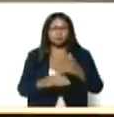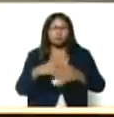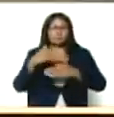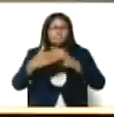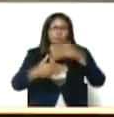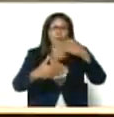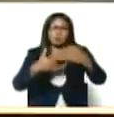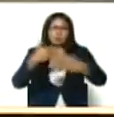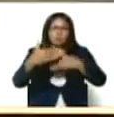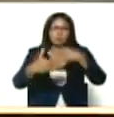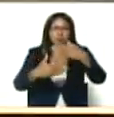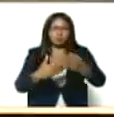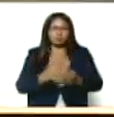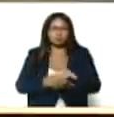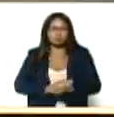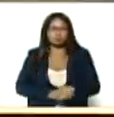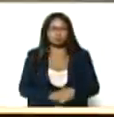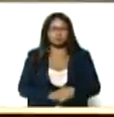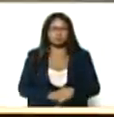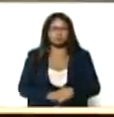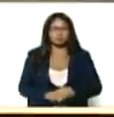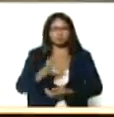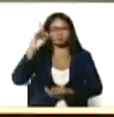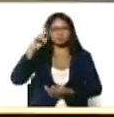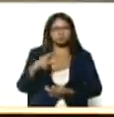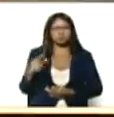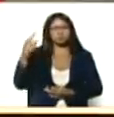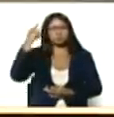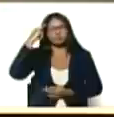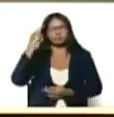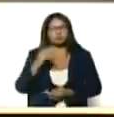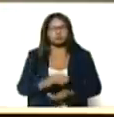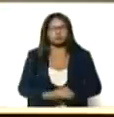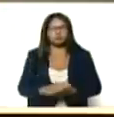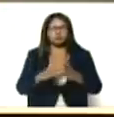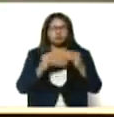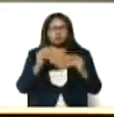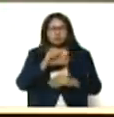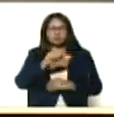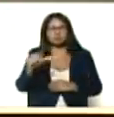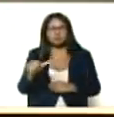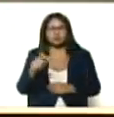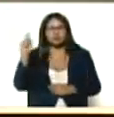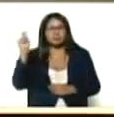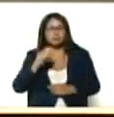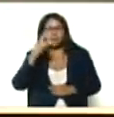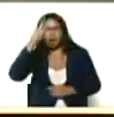a paso, cada día, cada semana, cada mes, cada año.